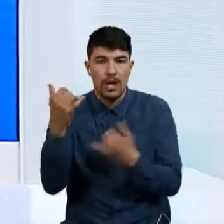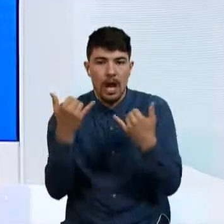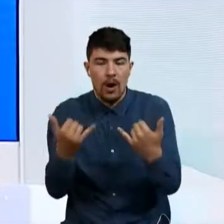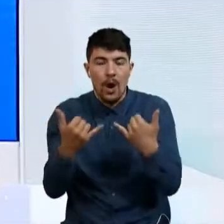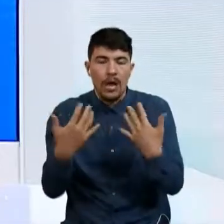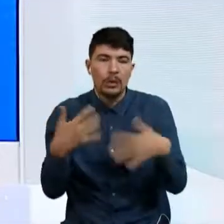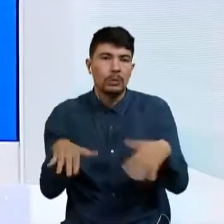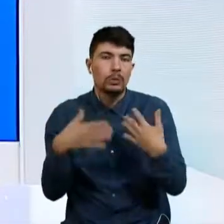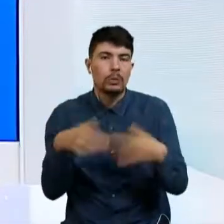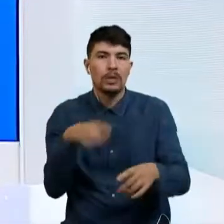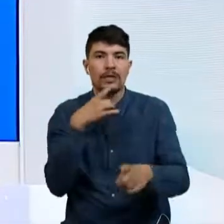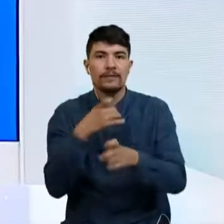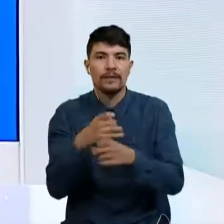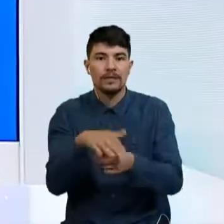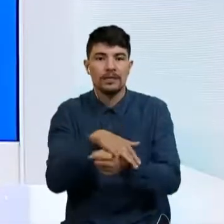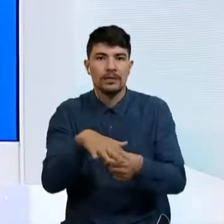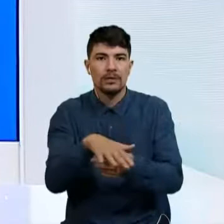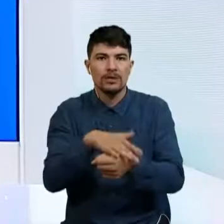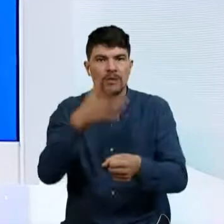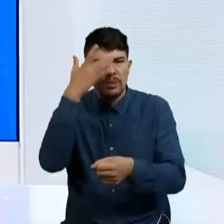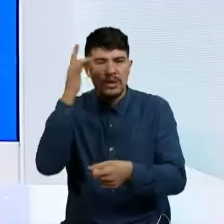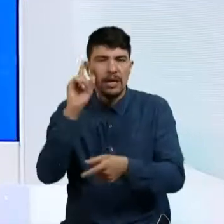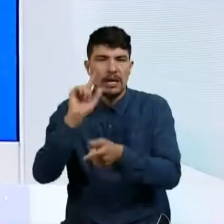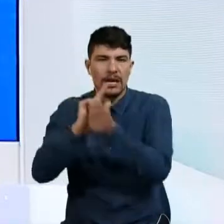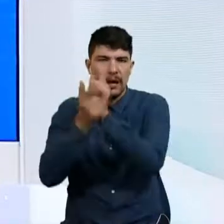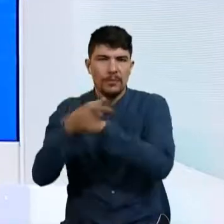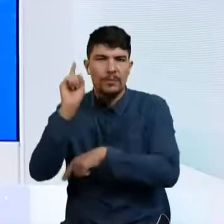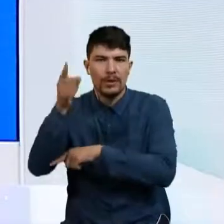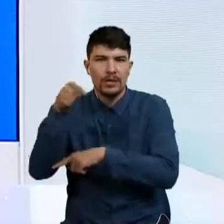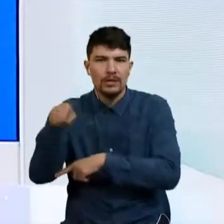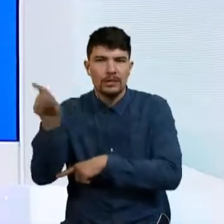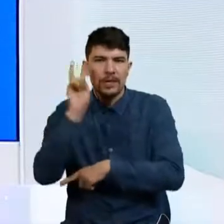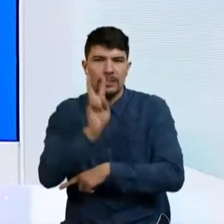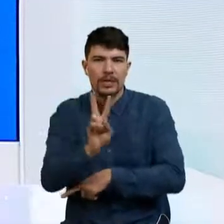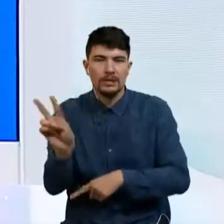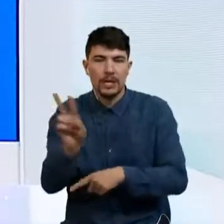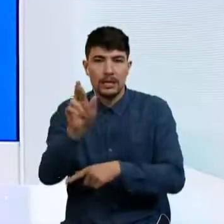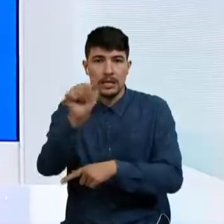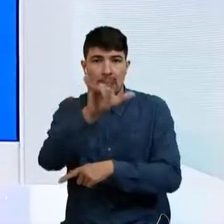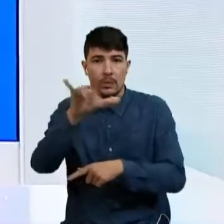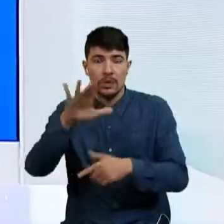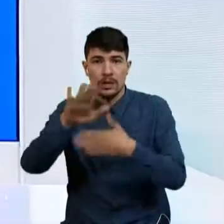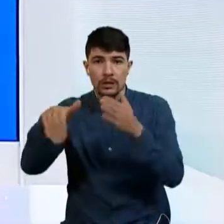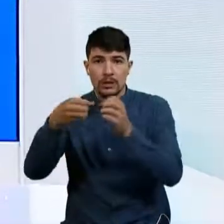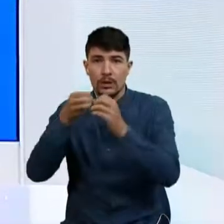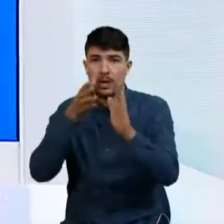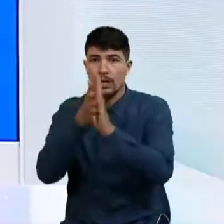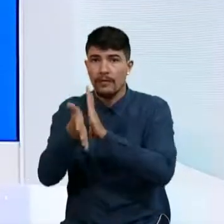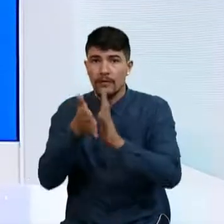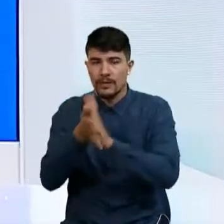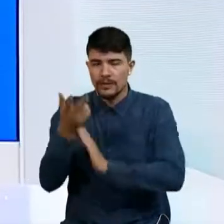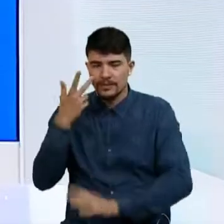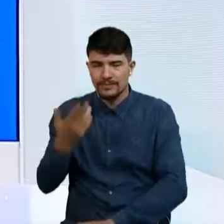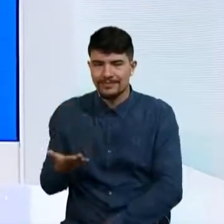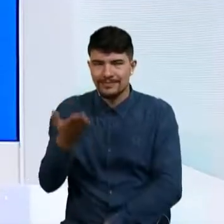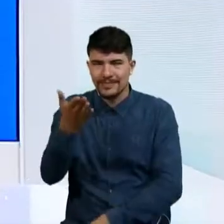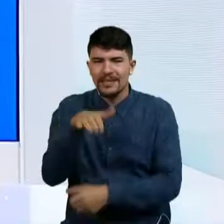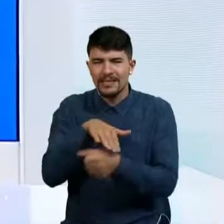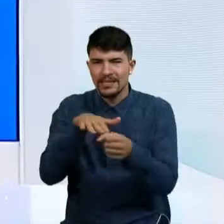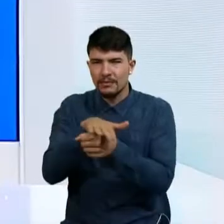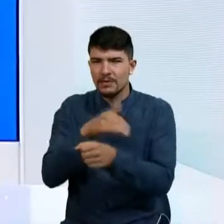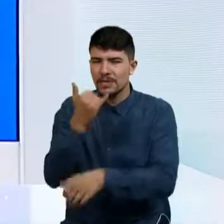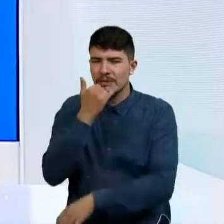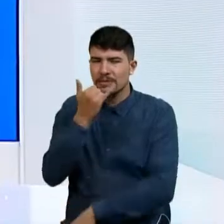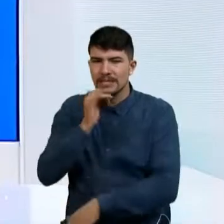que aún sigue variando a raíz de la situación política que se vive en el vecino país raúl garzón desde cúcuta nos entrega a los detalles de lo que está haciendo